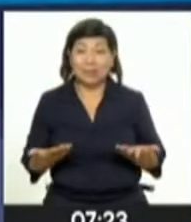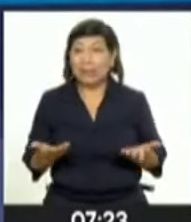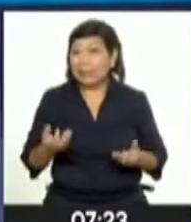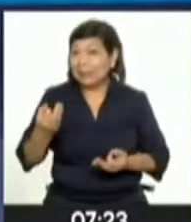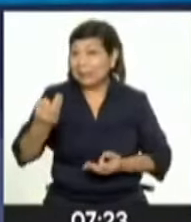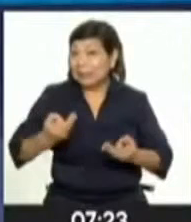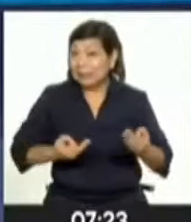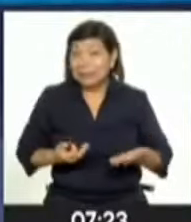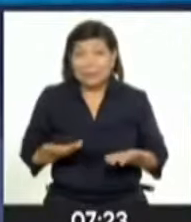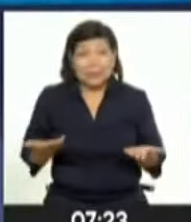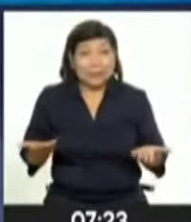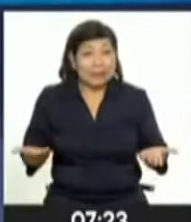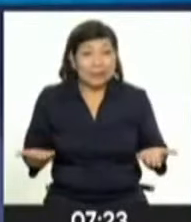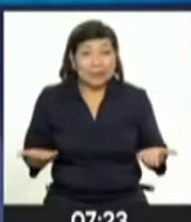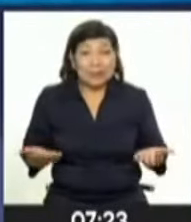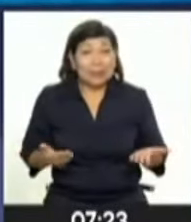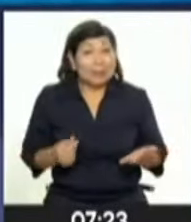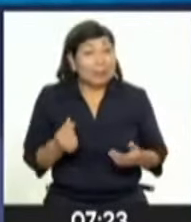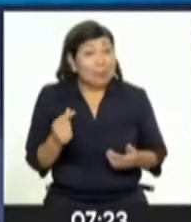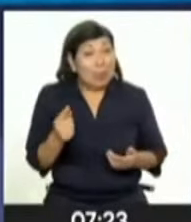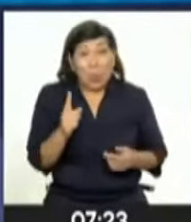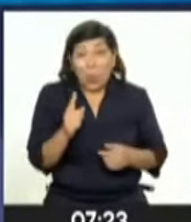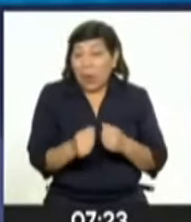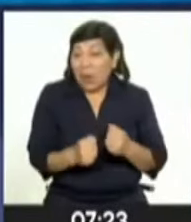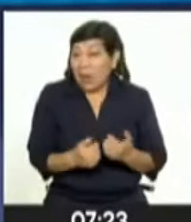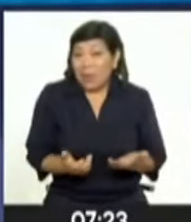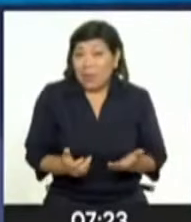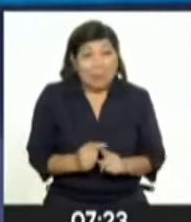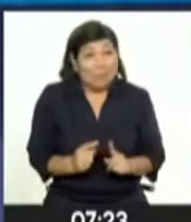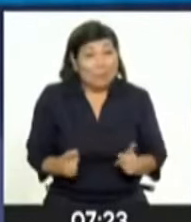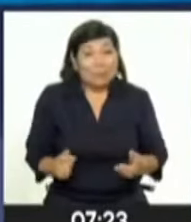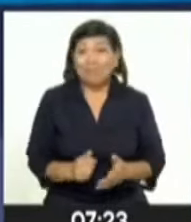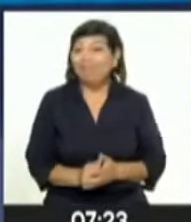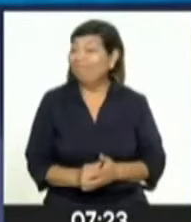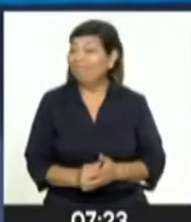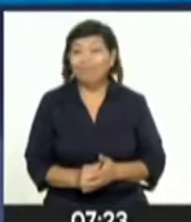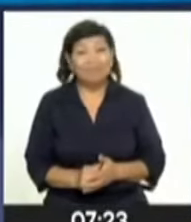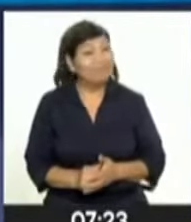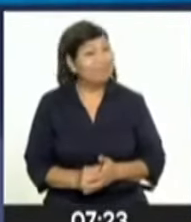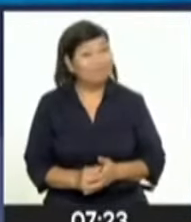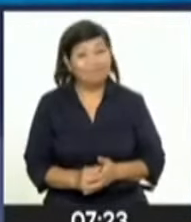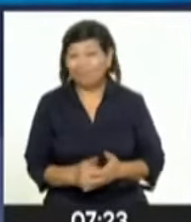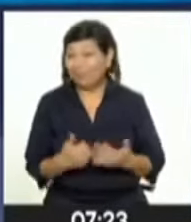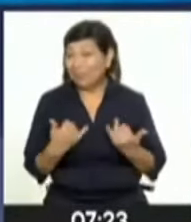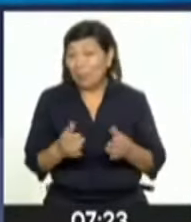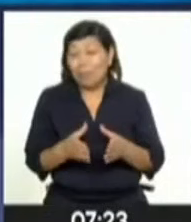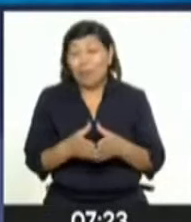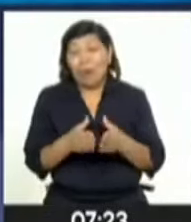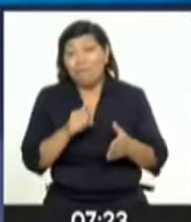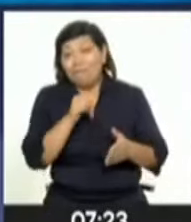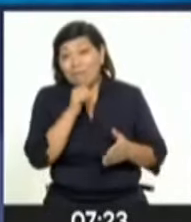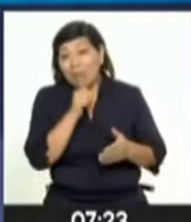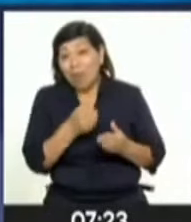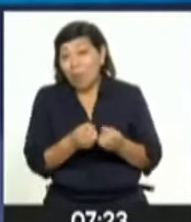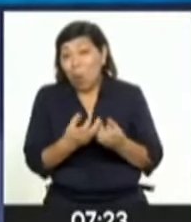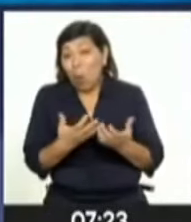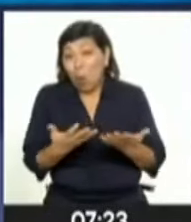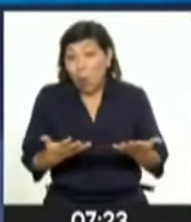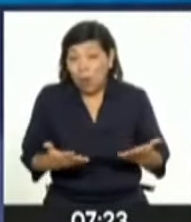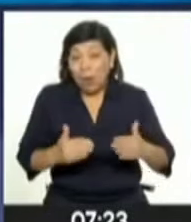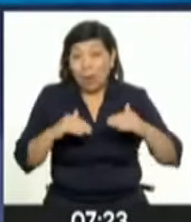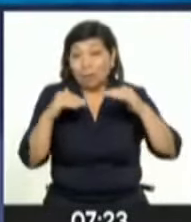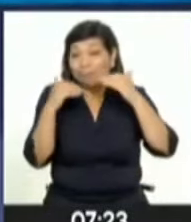el presupuesto, es un poco más del presupuesto de un año del país. Entonces, en realidad es enorme. Por otro lado, hay